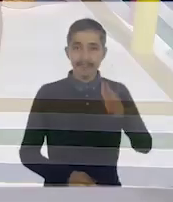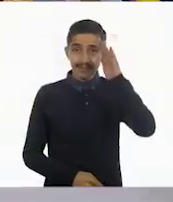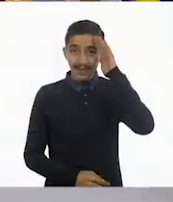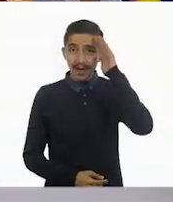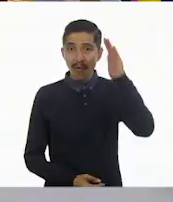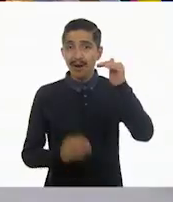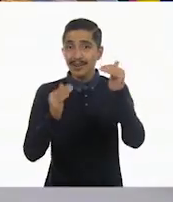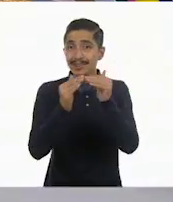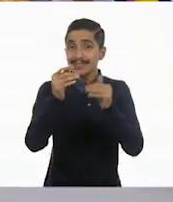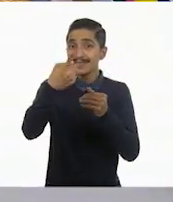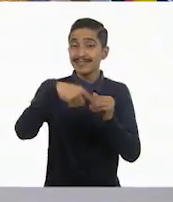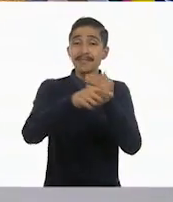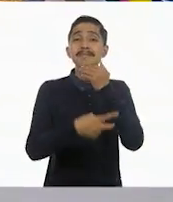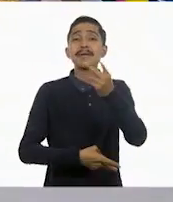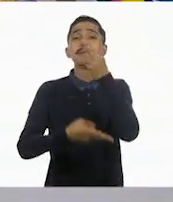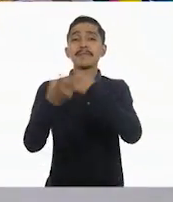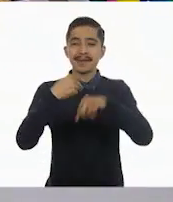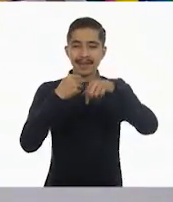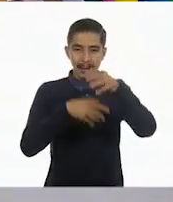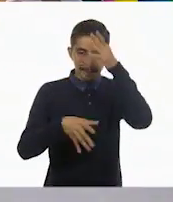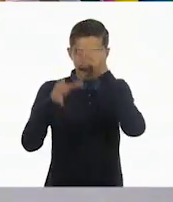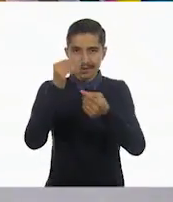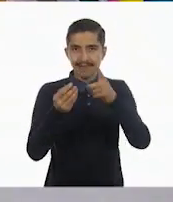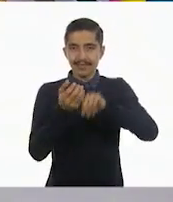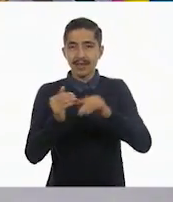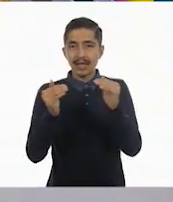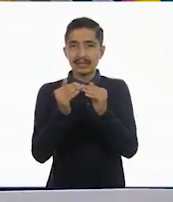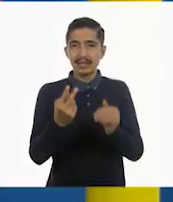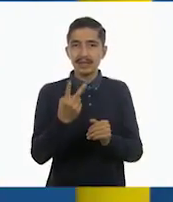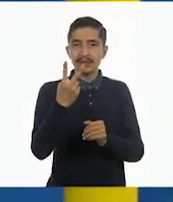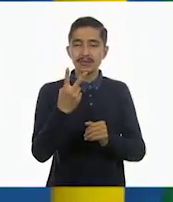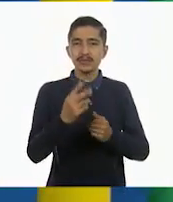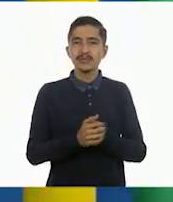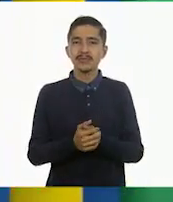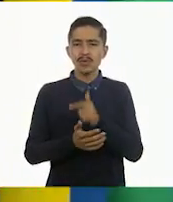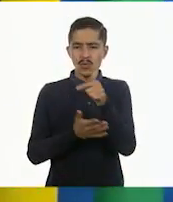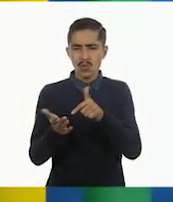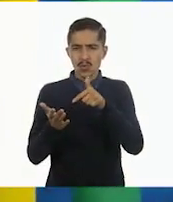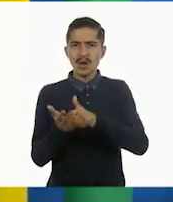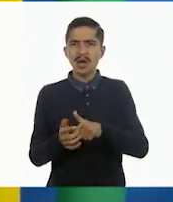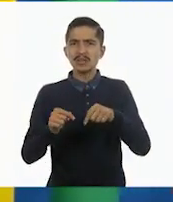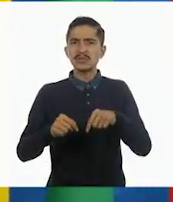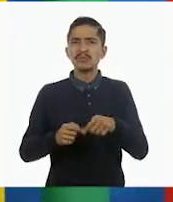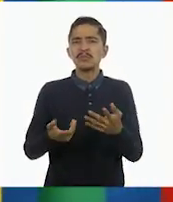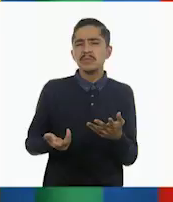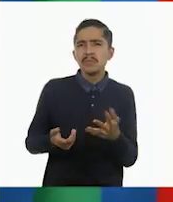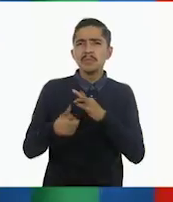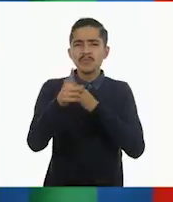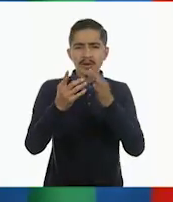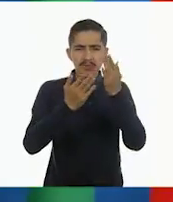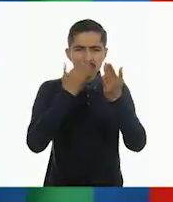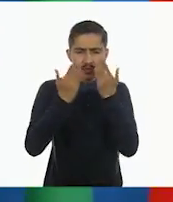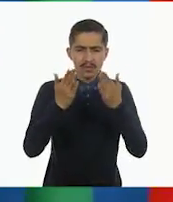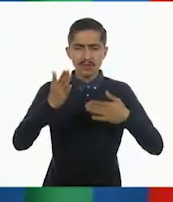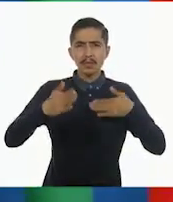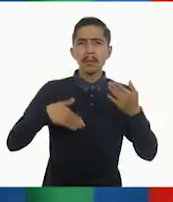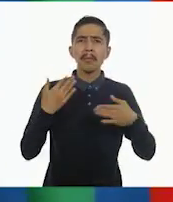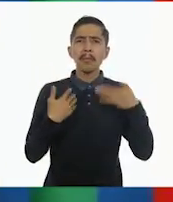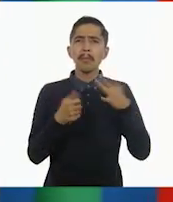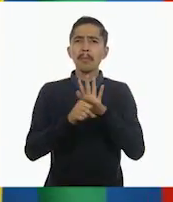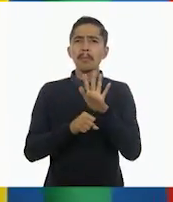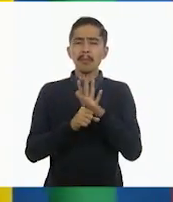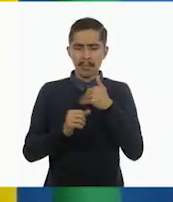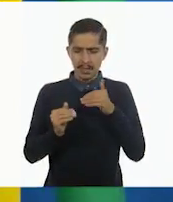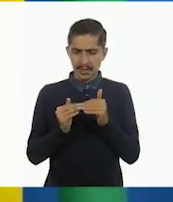Hola, y en casita, bienvenidos a Aprende en Casa 2, un espacio en el que vamos a poder estudiar y divertirnos desde